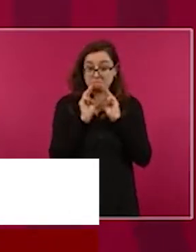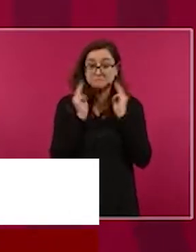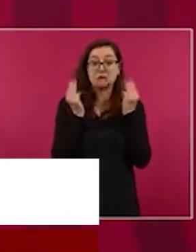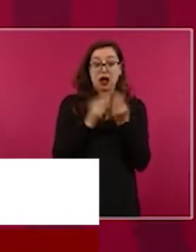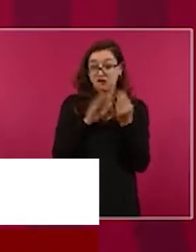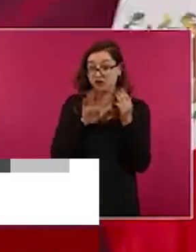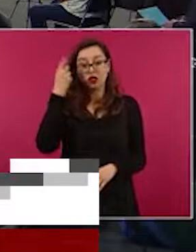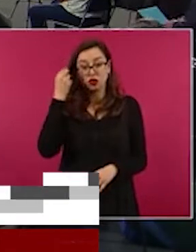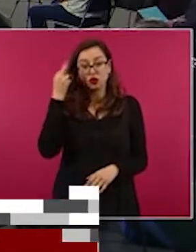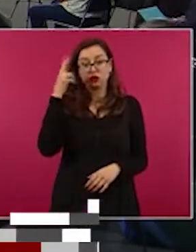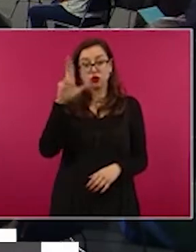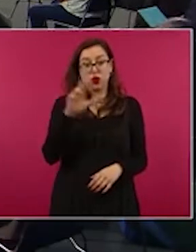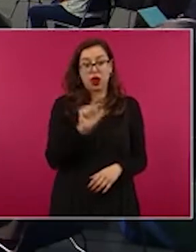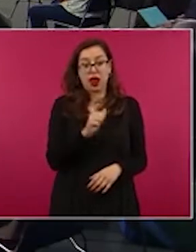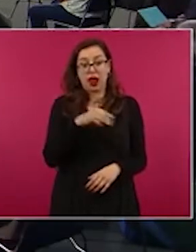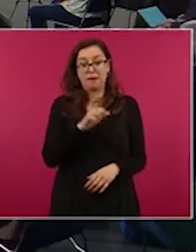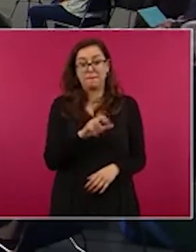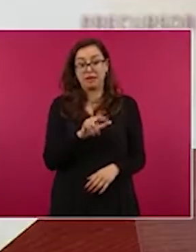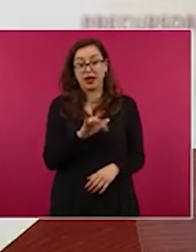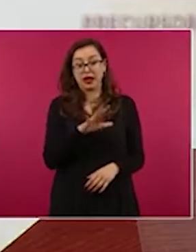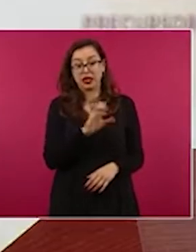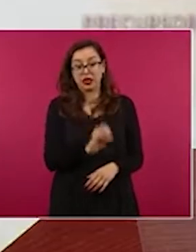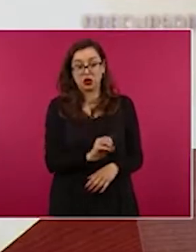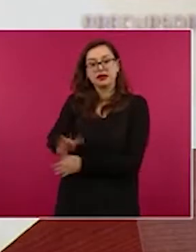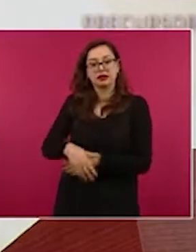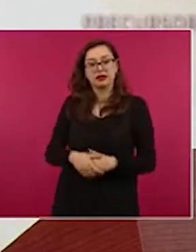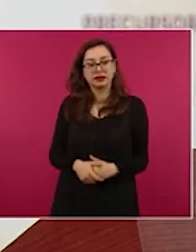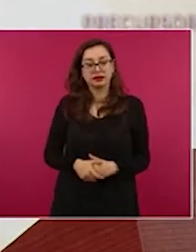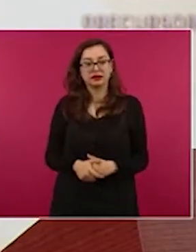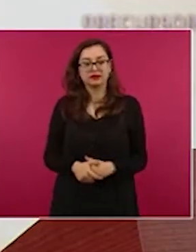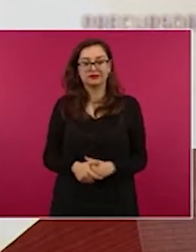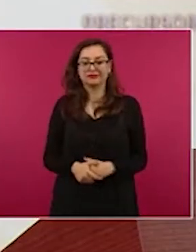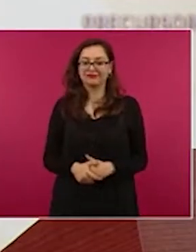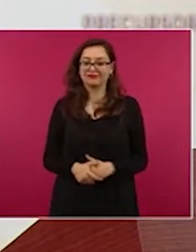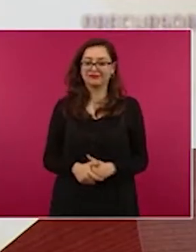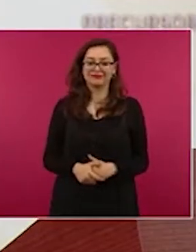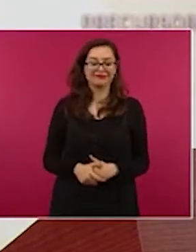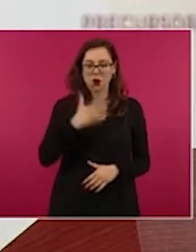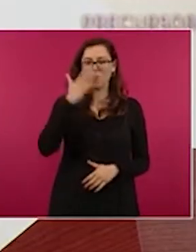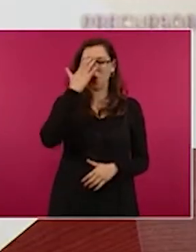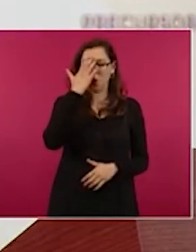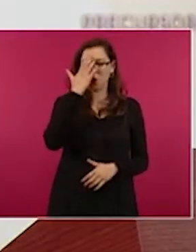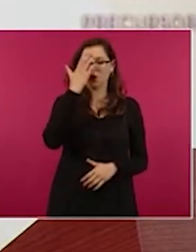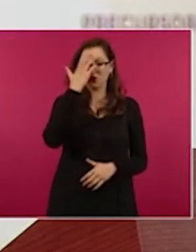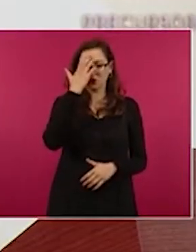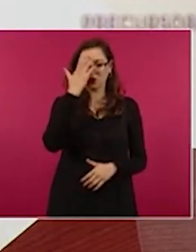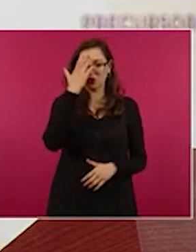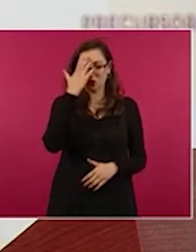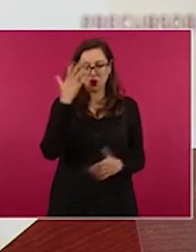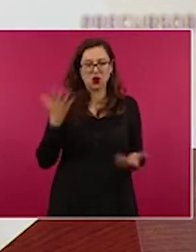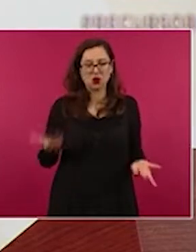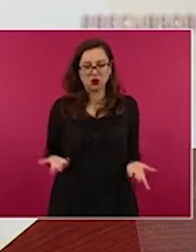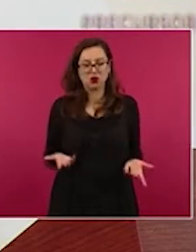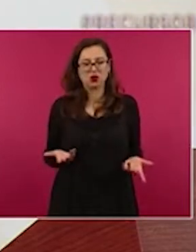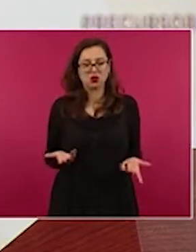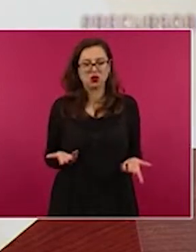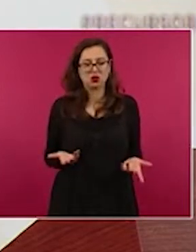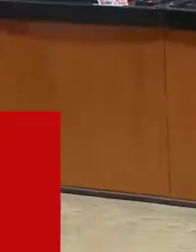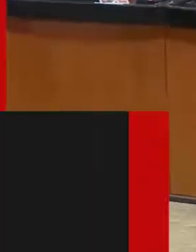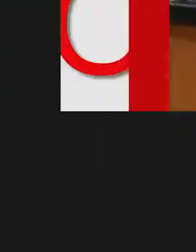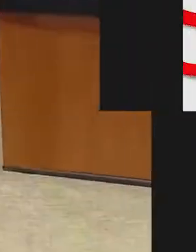todo. Conozco a Américo Villarreal y es una gente decente, como lo merece